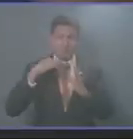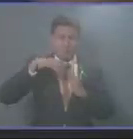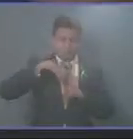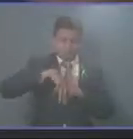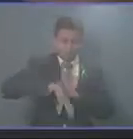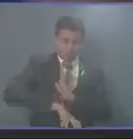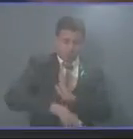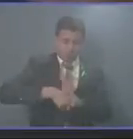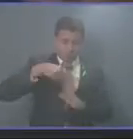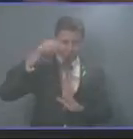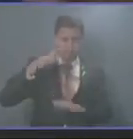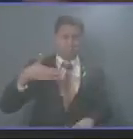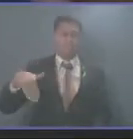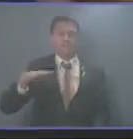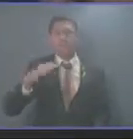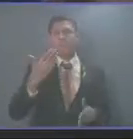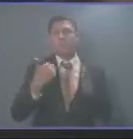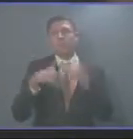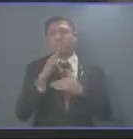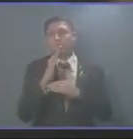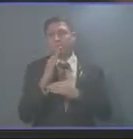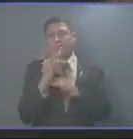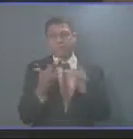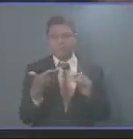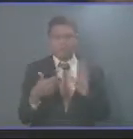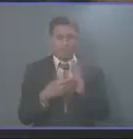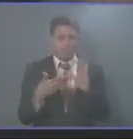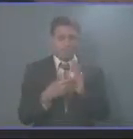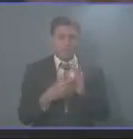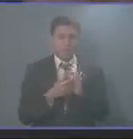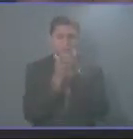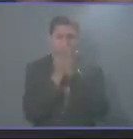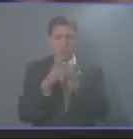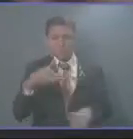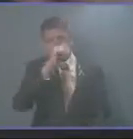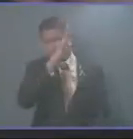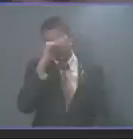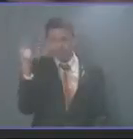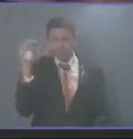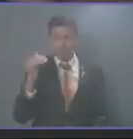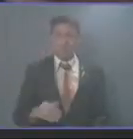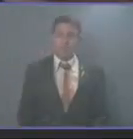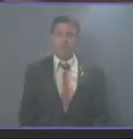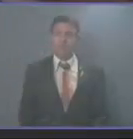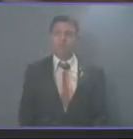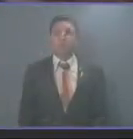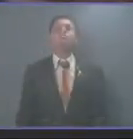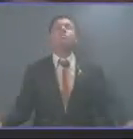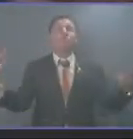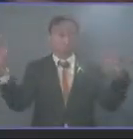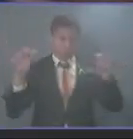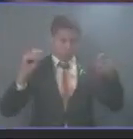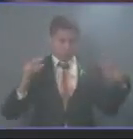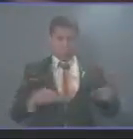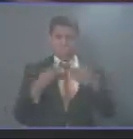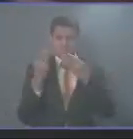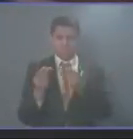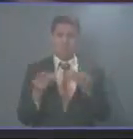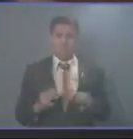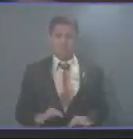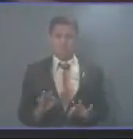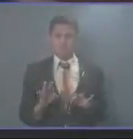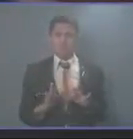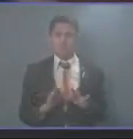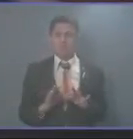perforados en las regiones de mayor contaminación de agua de nuestro país, proveyendo recursos